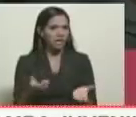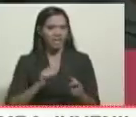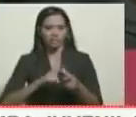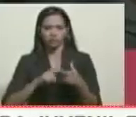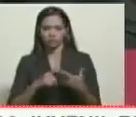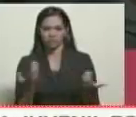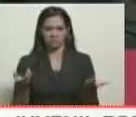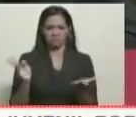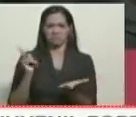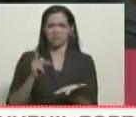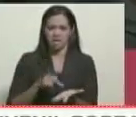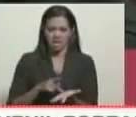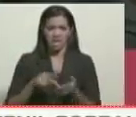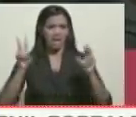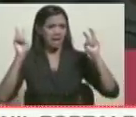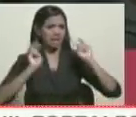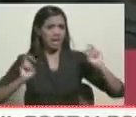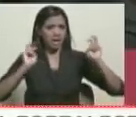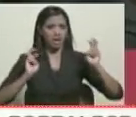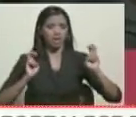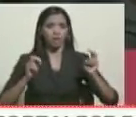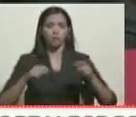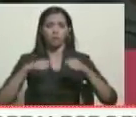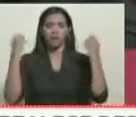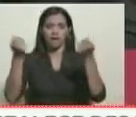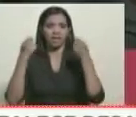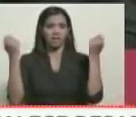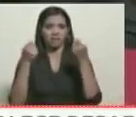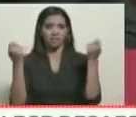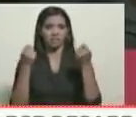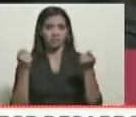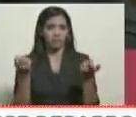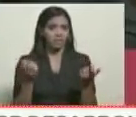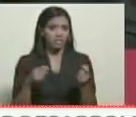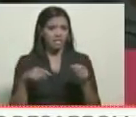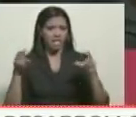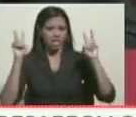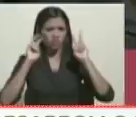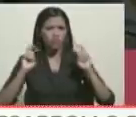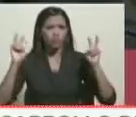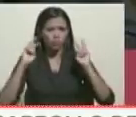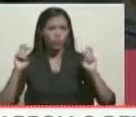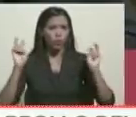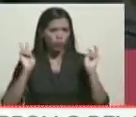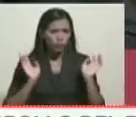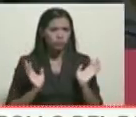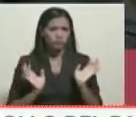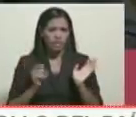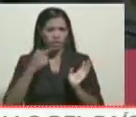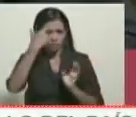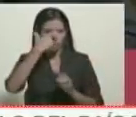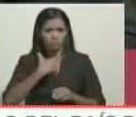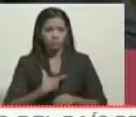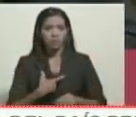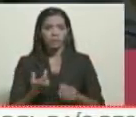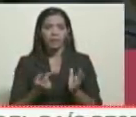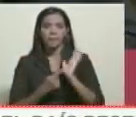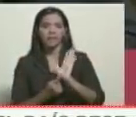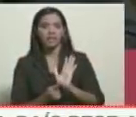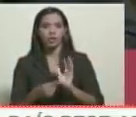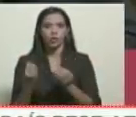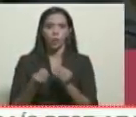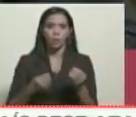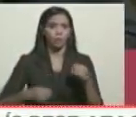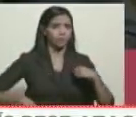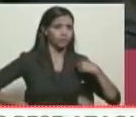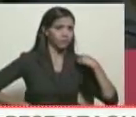extraña frente a una revista de dudosa reputación para presentarse como